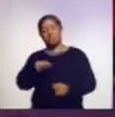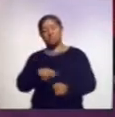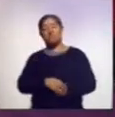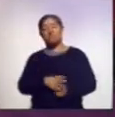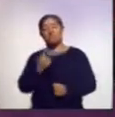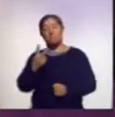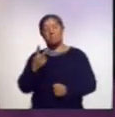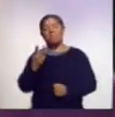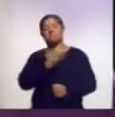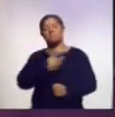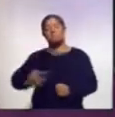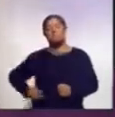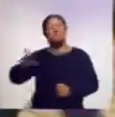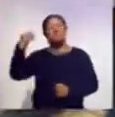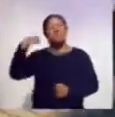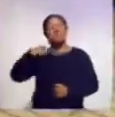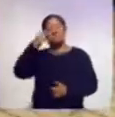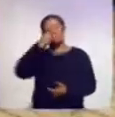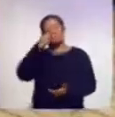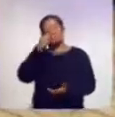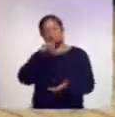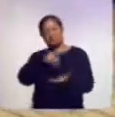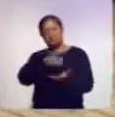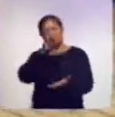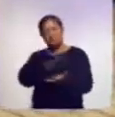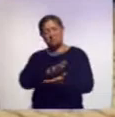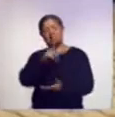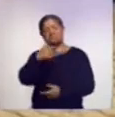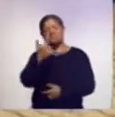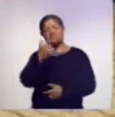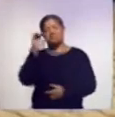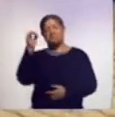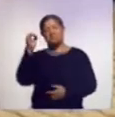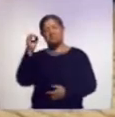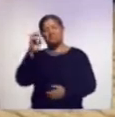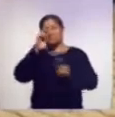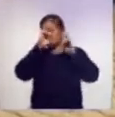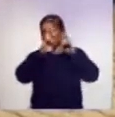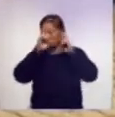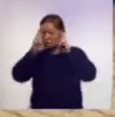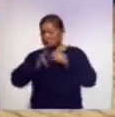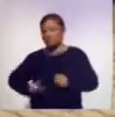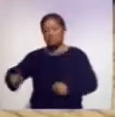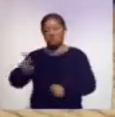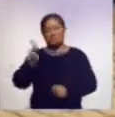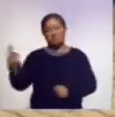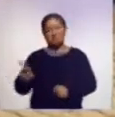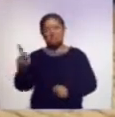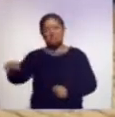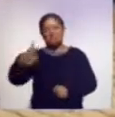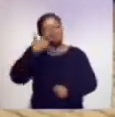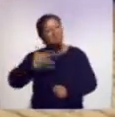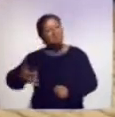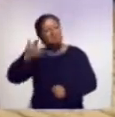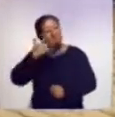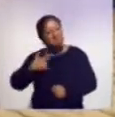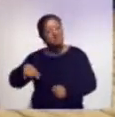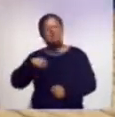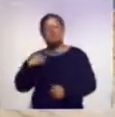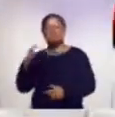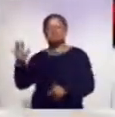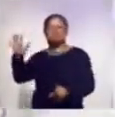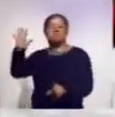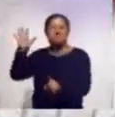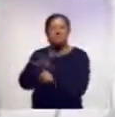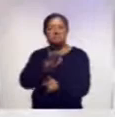venezolano Hugo Chávez decretó que durante el 12 de octubre se homenajeara a los pueblos originarios en su lucha contra la colonización